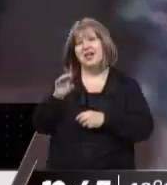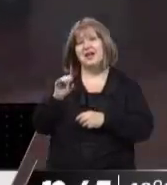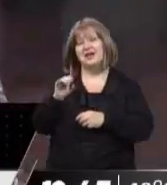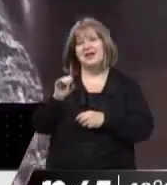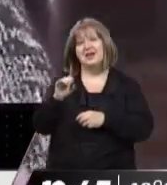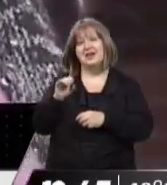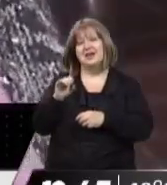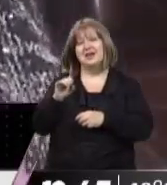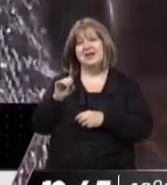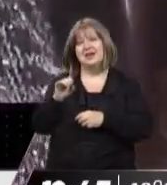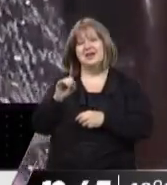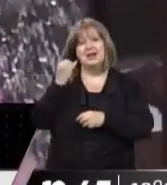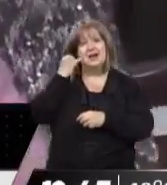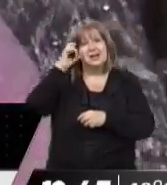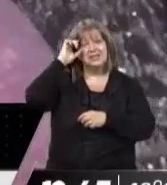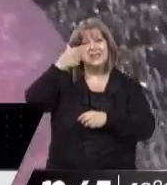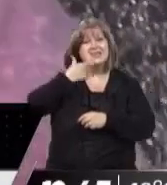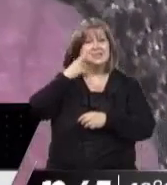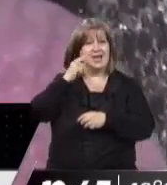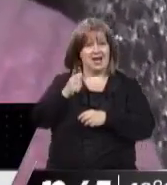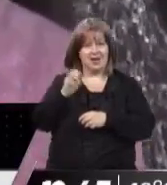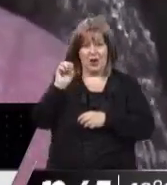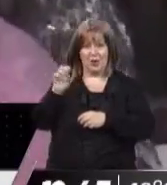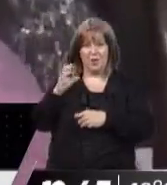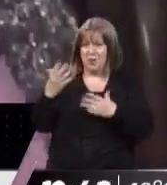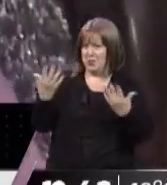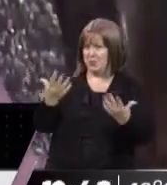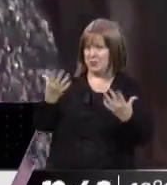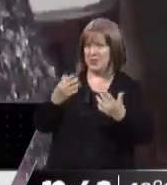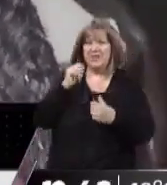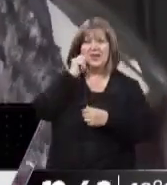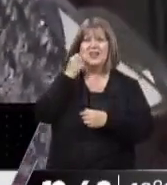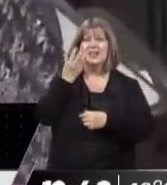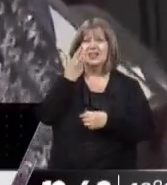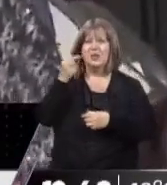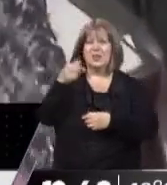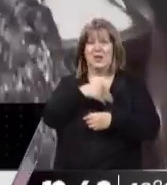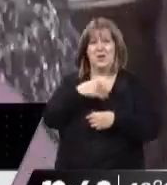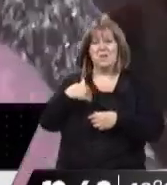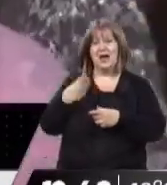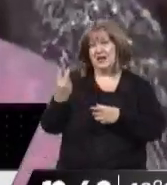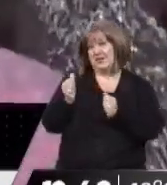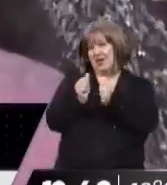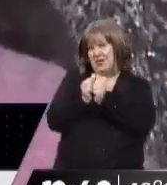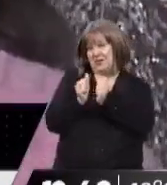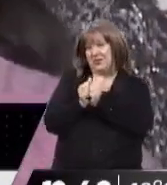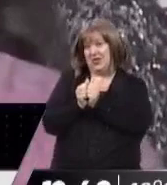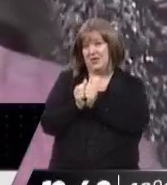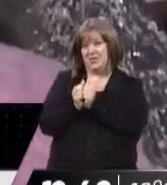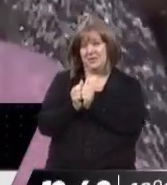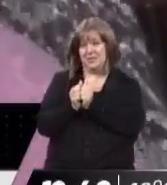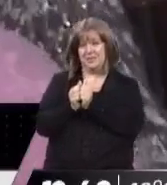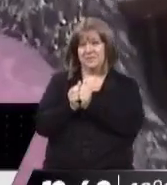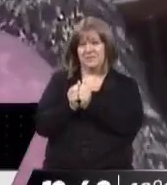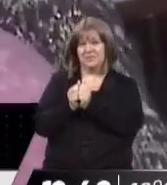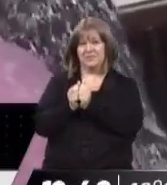Jessia. ¿Cómo? Jessia. ¿Jessia? Qué lindo nombre tenés. ¿Te gusta venir a la escuela con mamá? Sí. ¿Estás viendo la nota que te